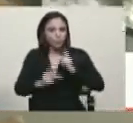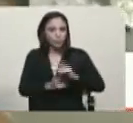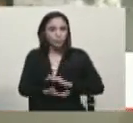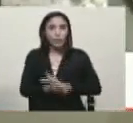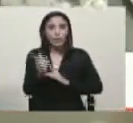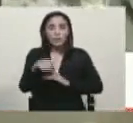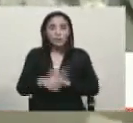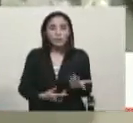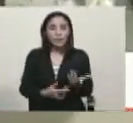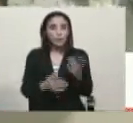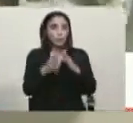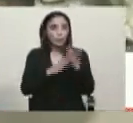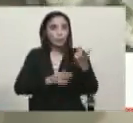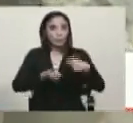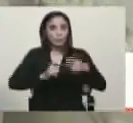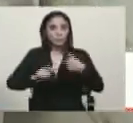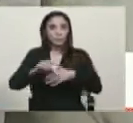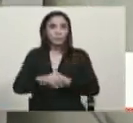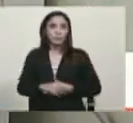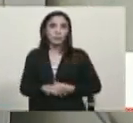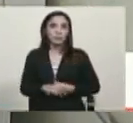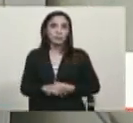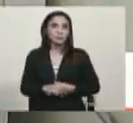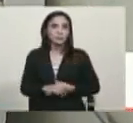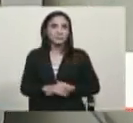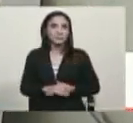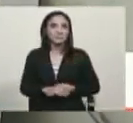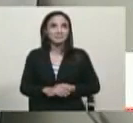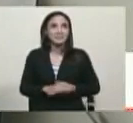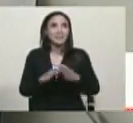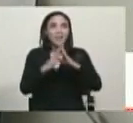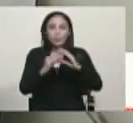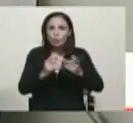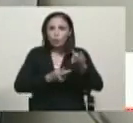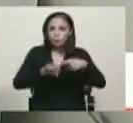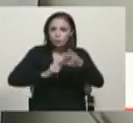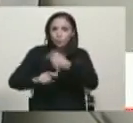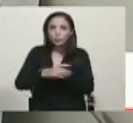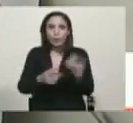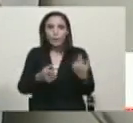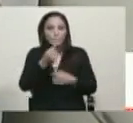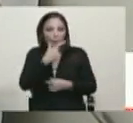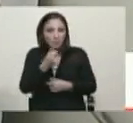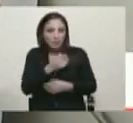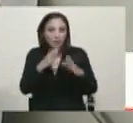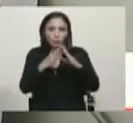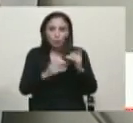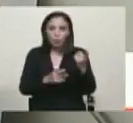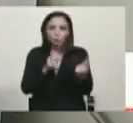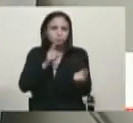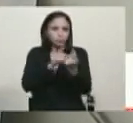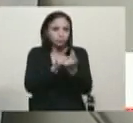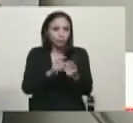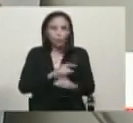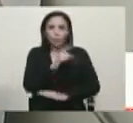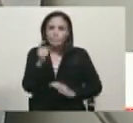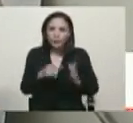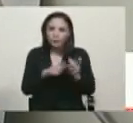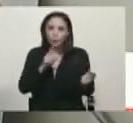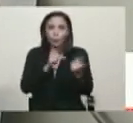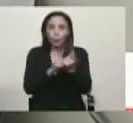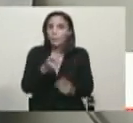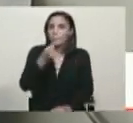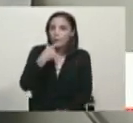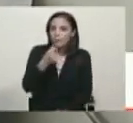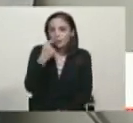cubrir completo, ir estabilizando cada vez más el abastecimiento directo de la medicina